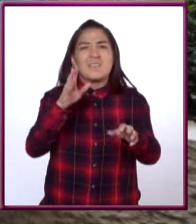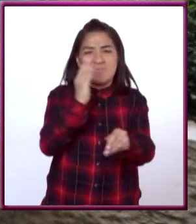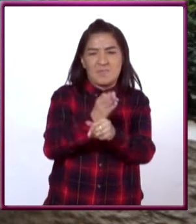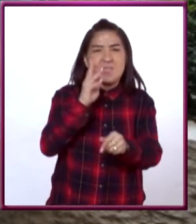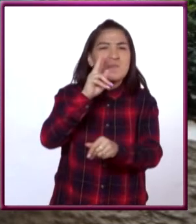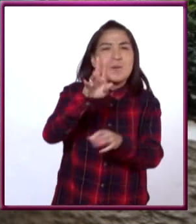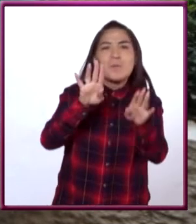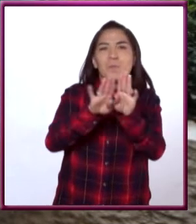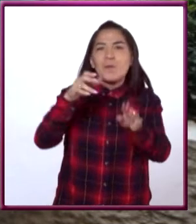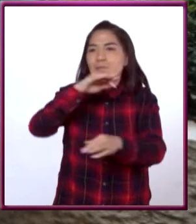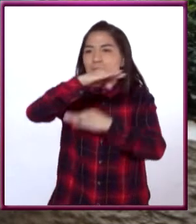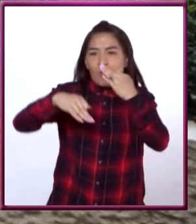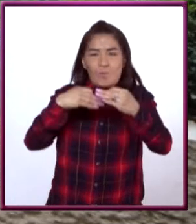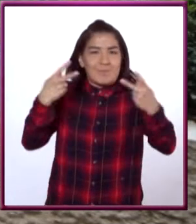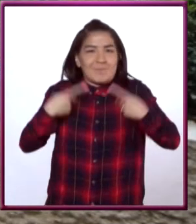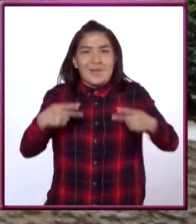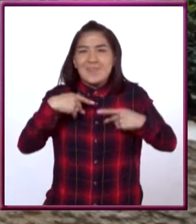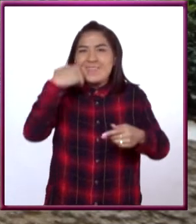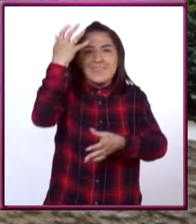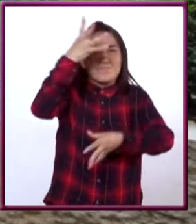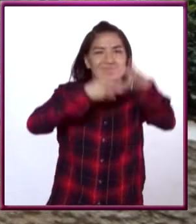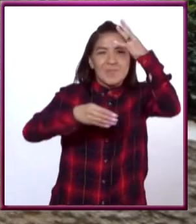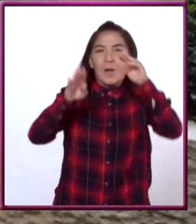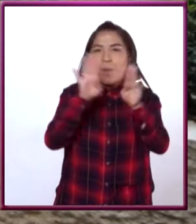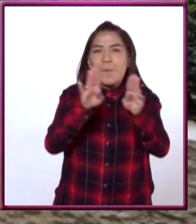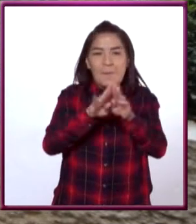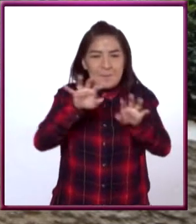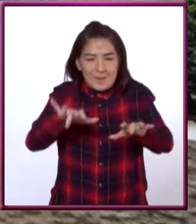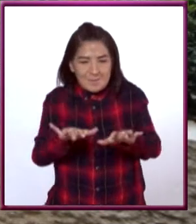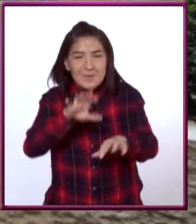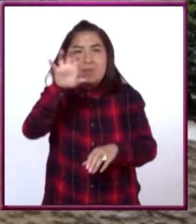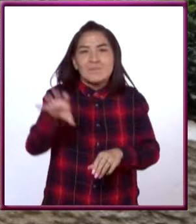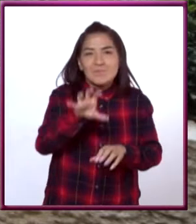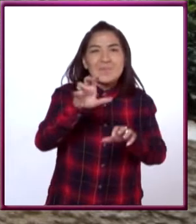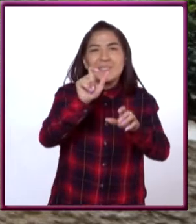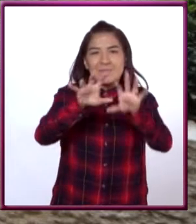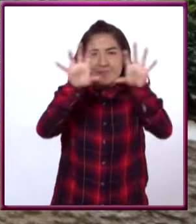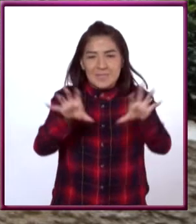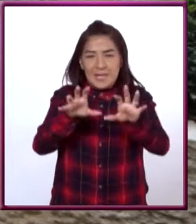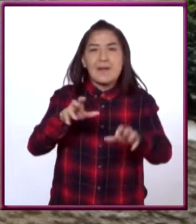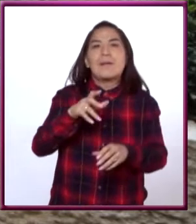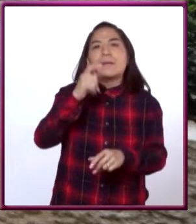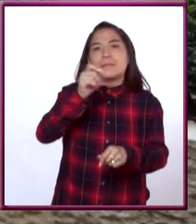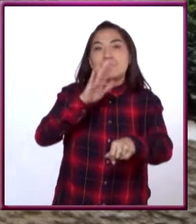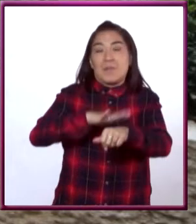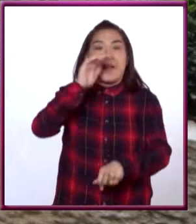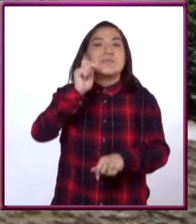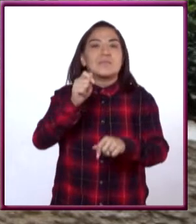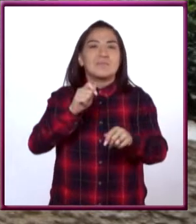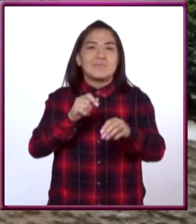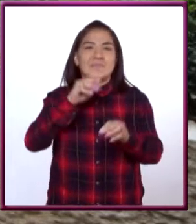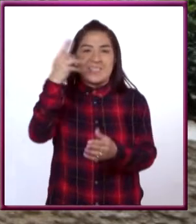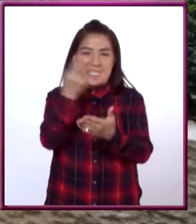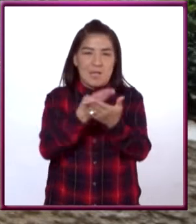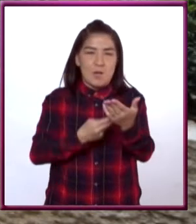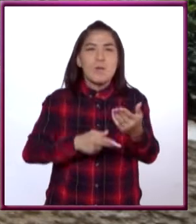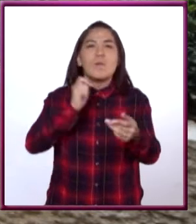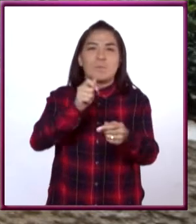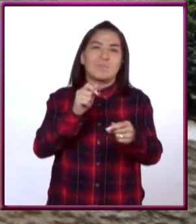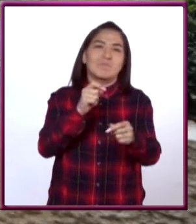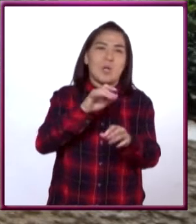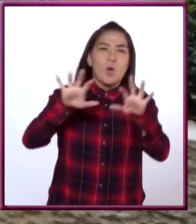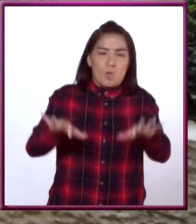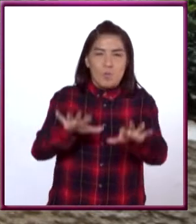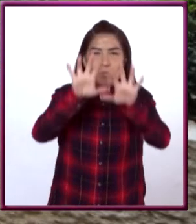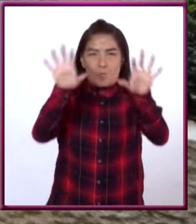diseñar en estos programas? Sí, bueno, todo el mundo. Digamos que el contra más fuerte que tiene el diseño asistido por computadoras es que